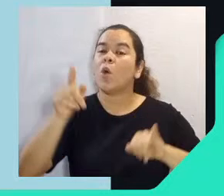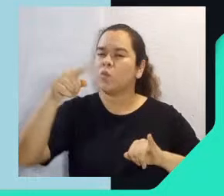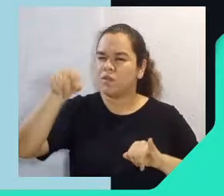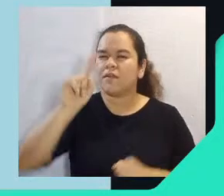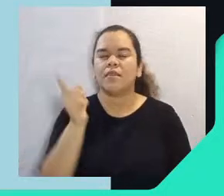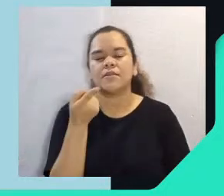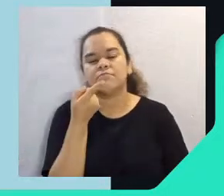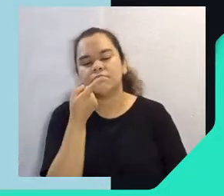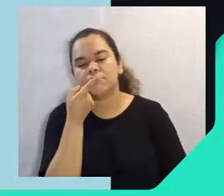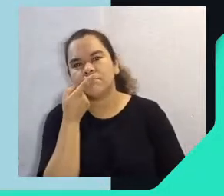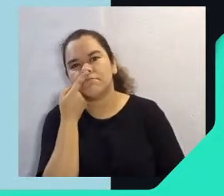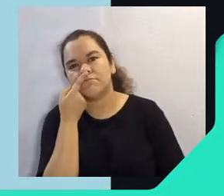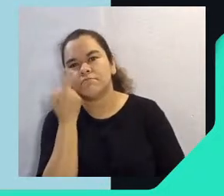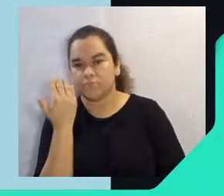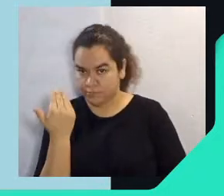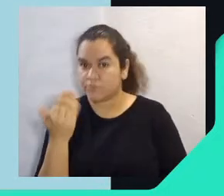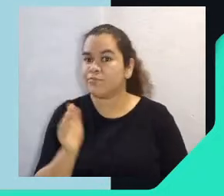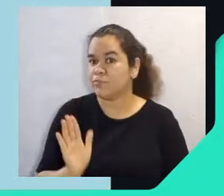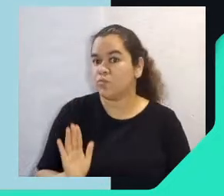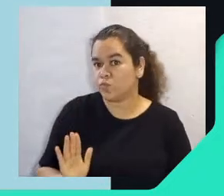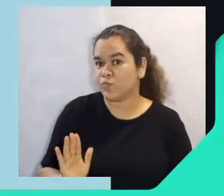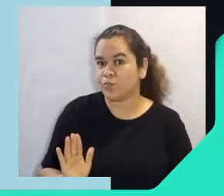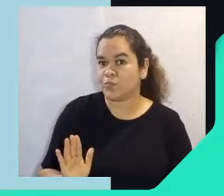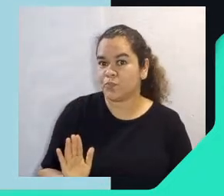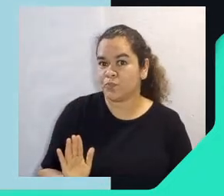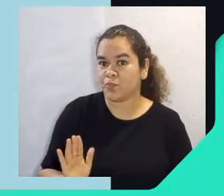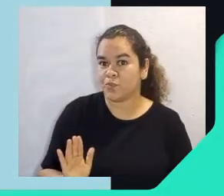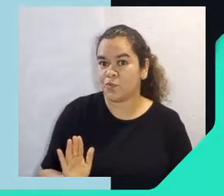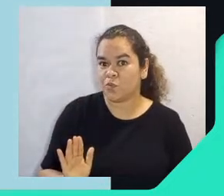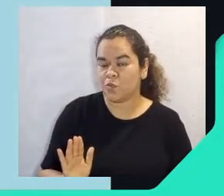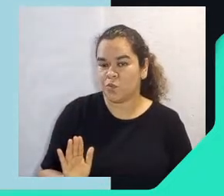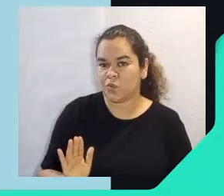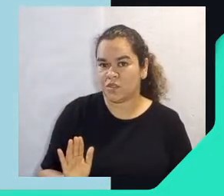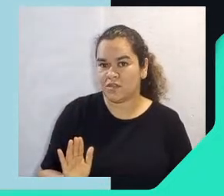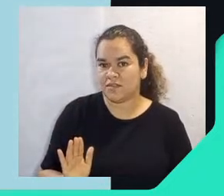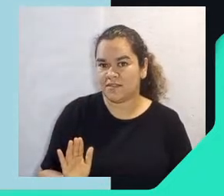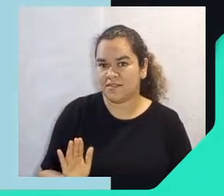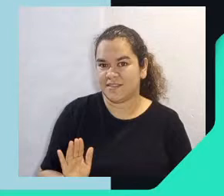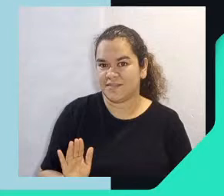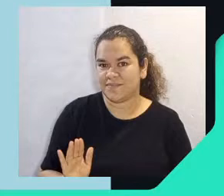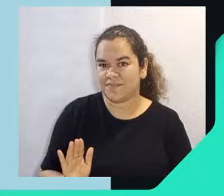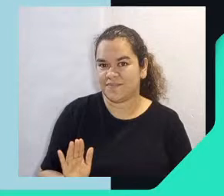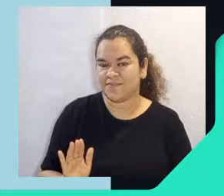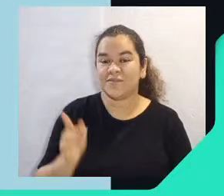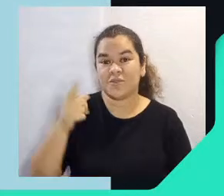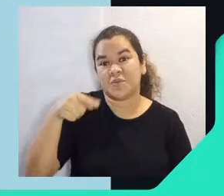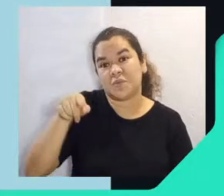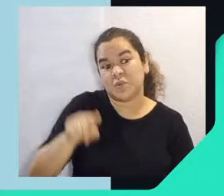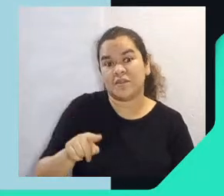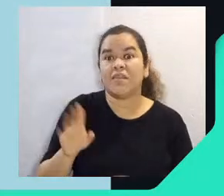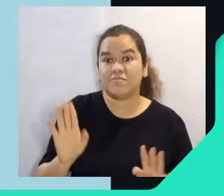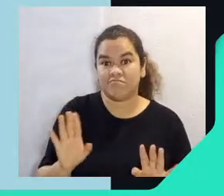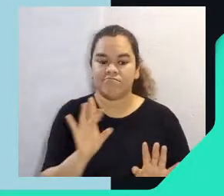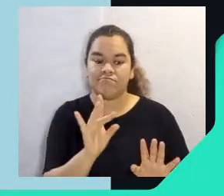y seguramente va a llegar hacer una buena opción para